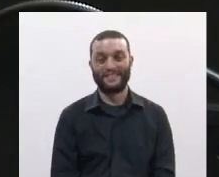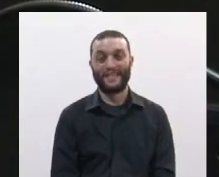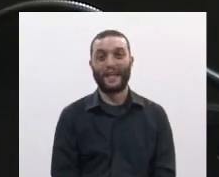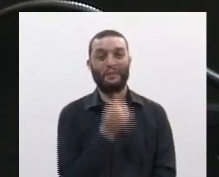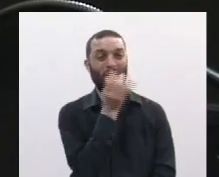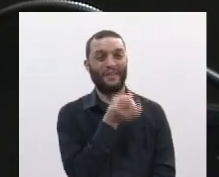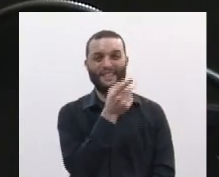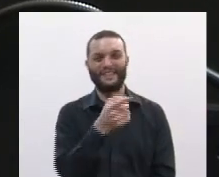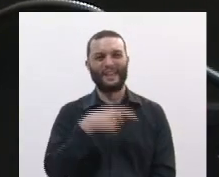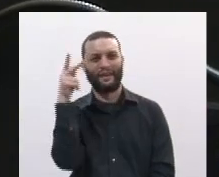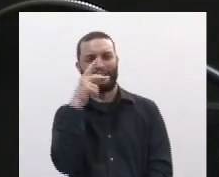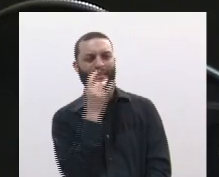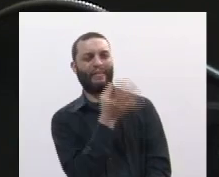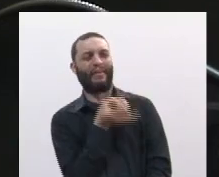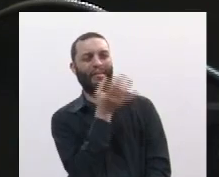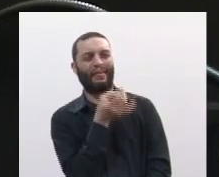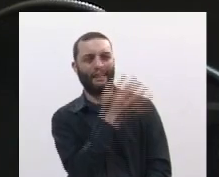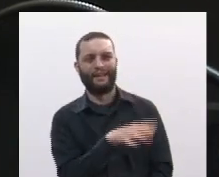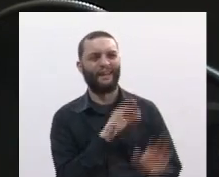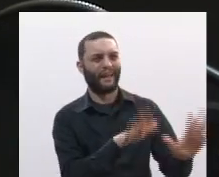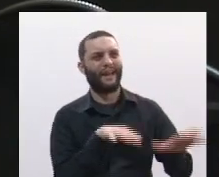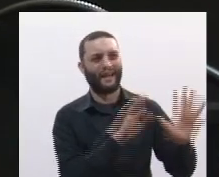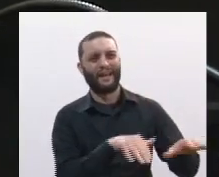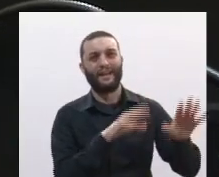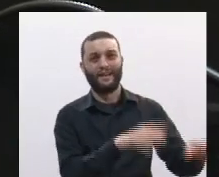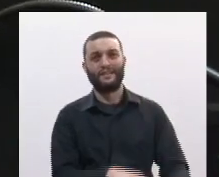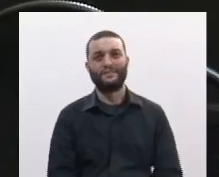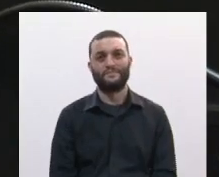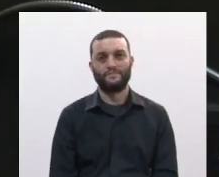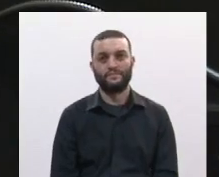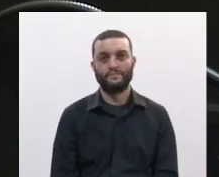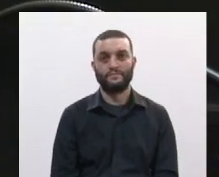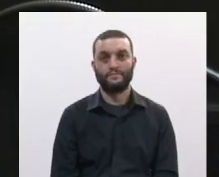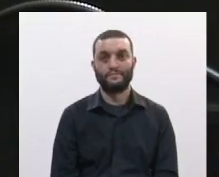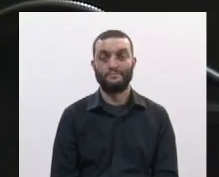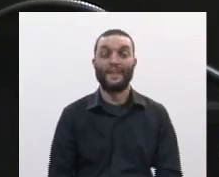aquellos que hacían las entrevistas, ¿no? Y los gastaba, y en realidad de que ellos